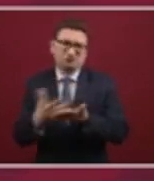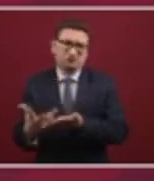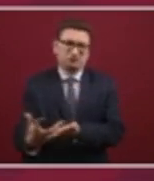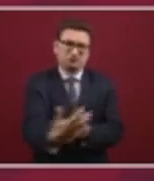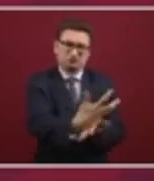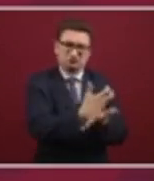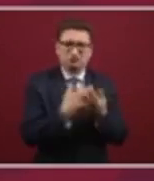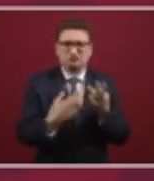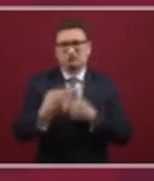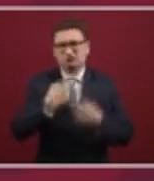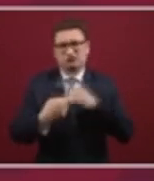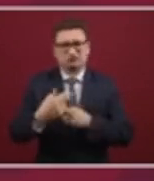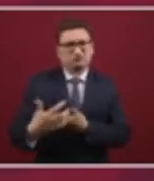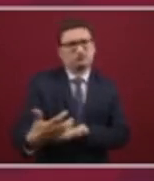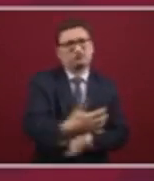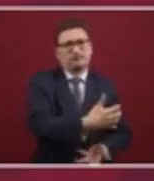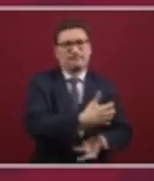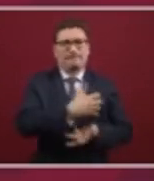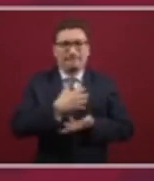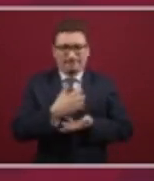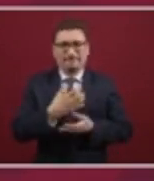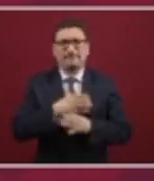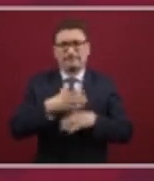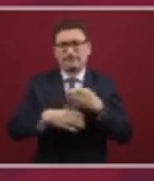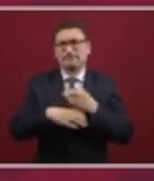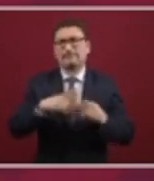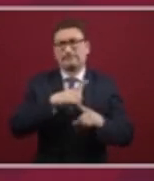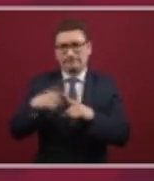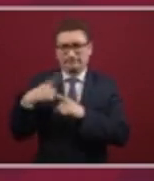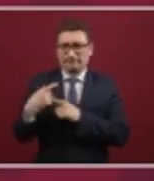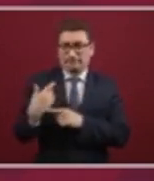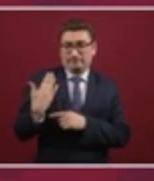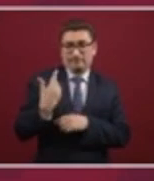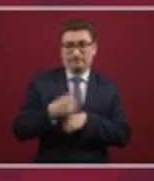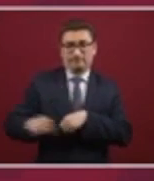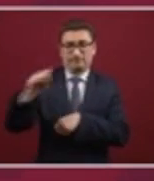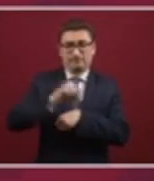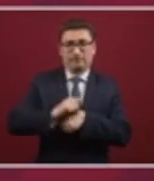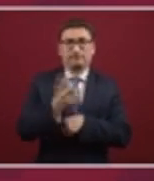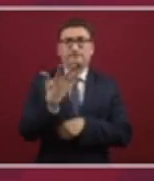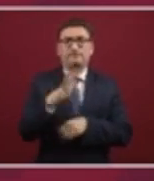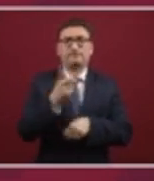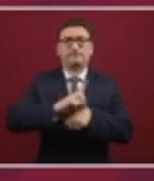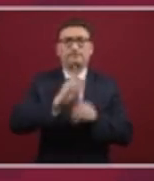Esto, por ejemplo, es un informe de una semana, 10 días,